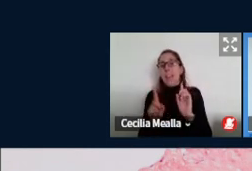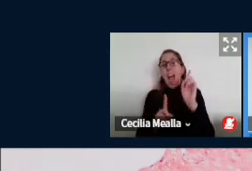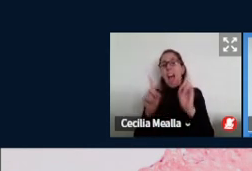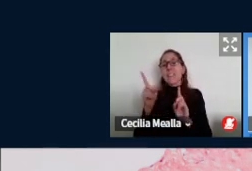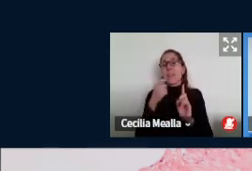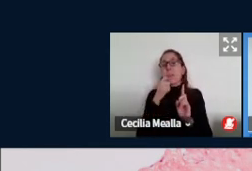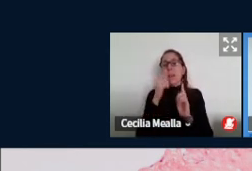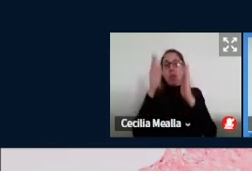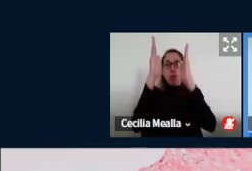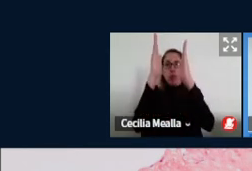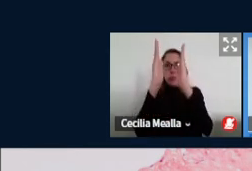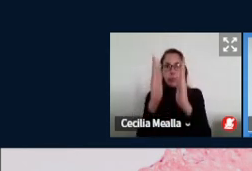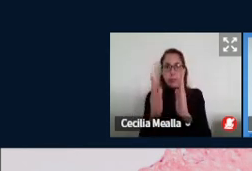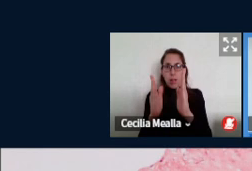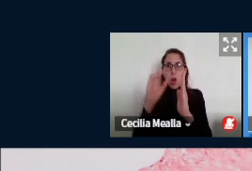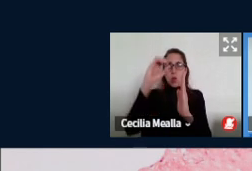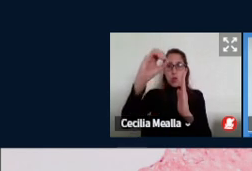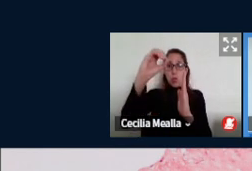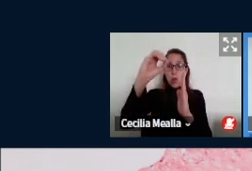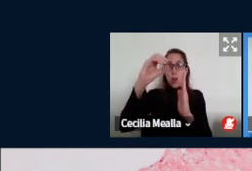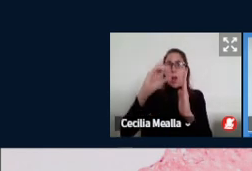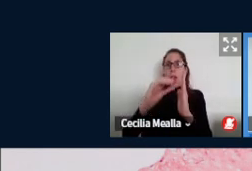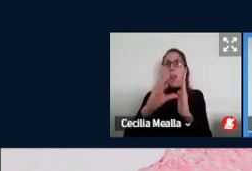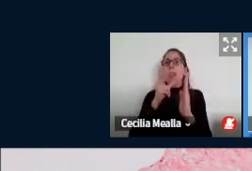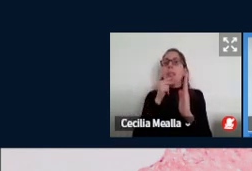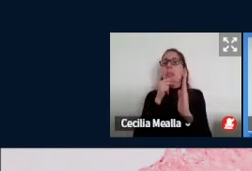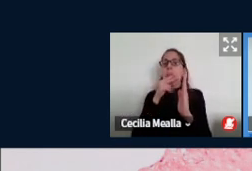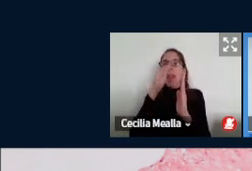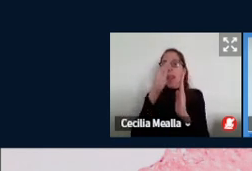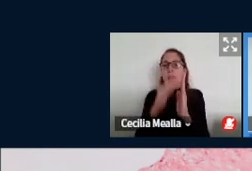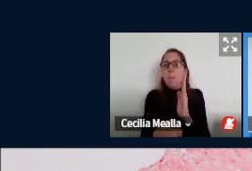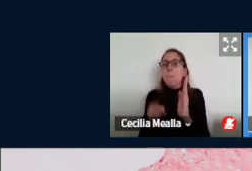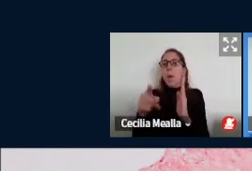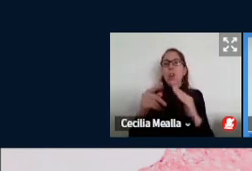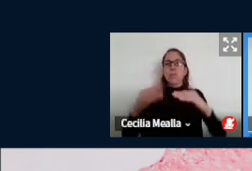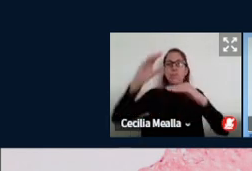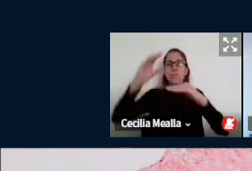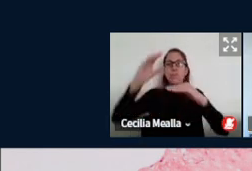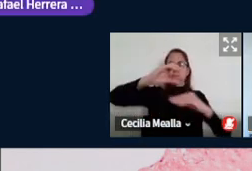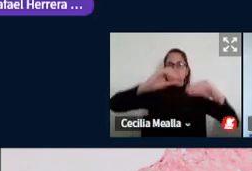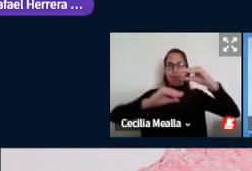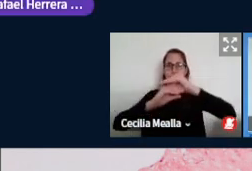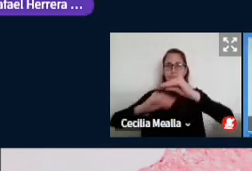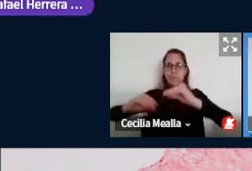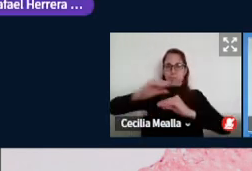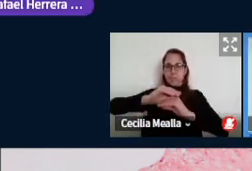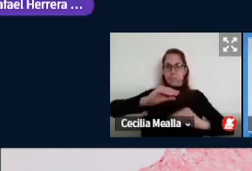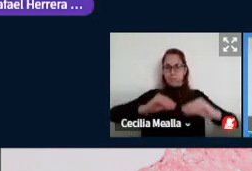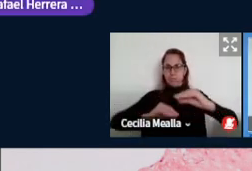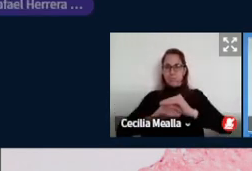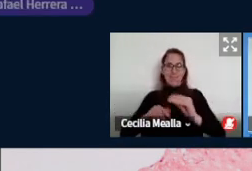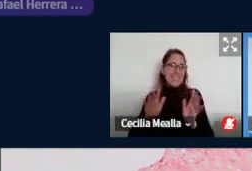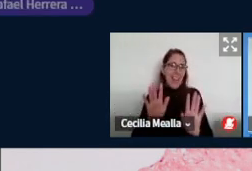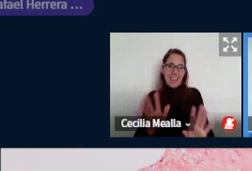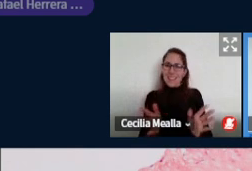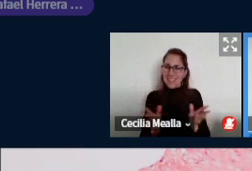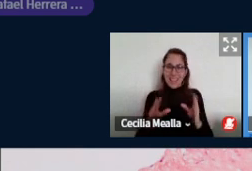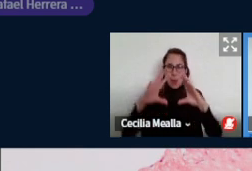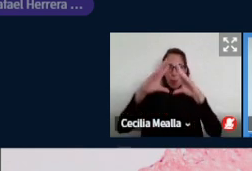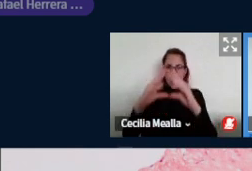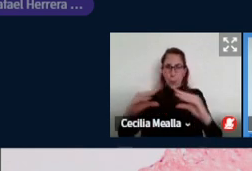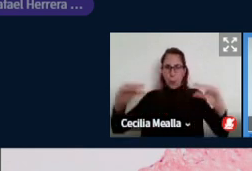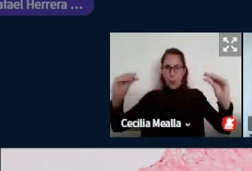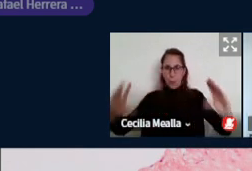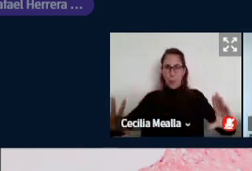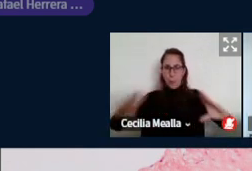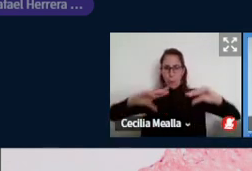citoplasma y donde no se ven los núcleos, ¿sí? Pero porque tenemos esta disposición que están superpuestas unas